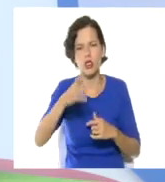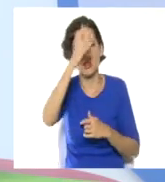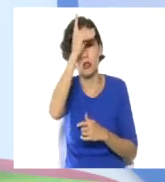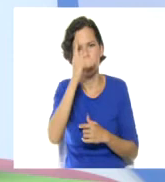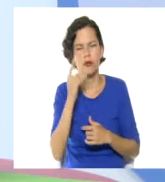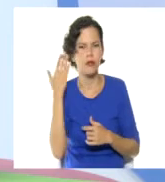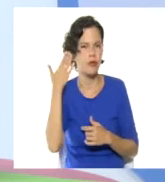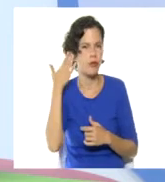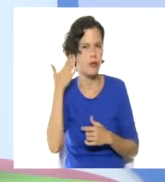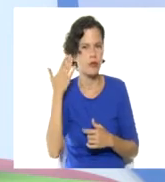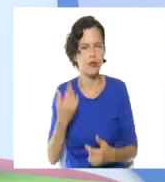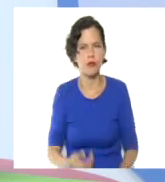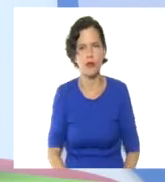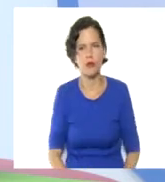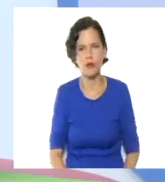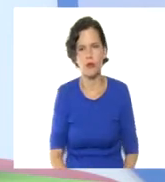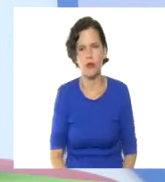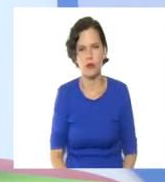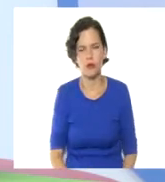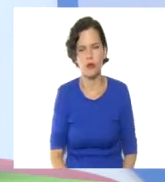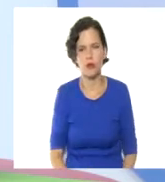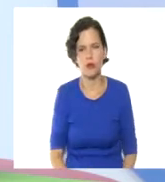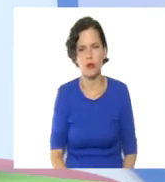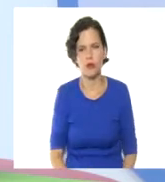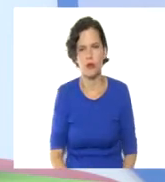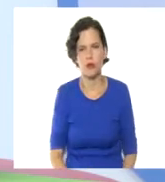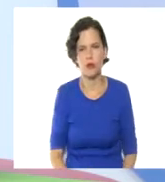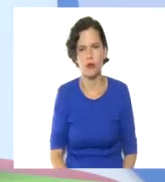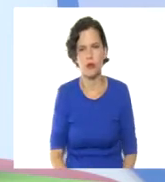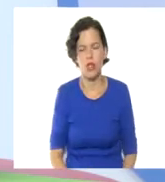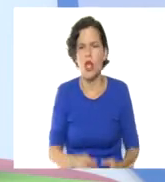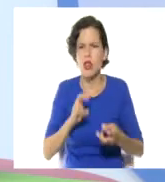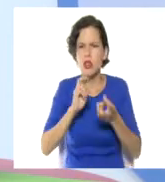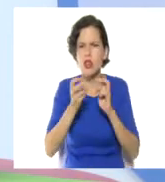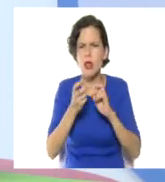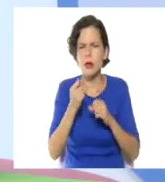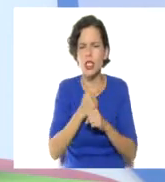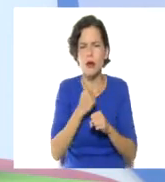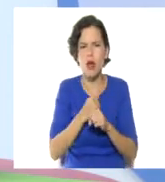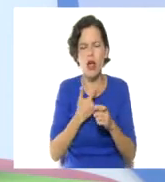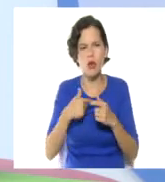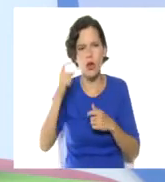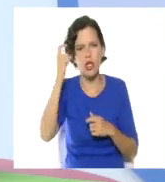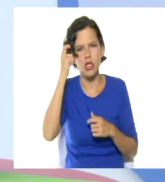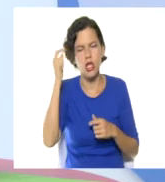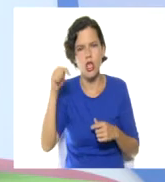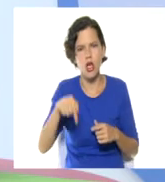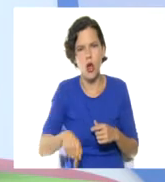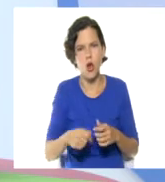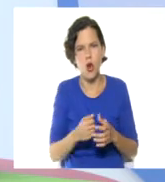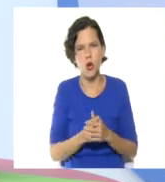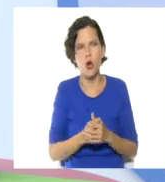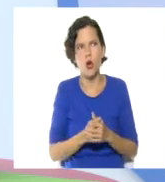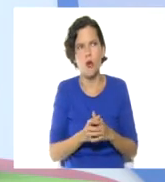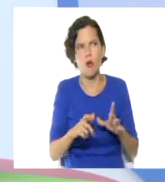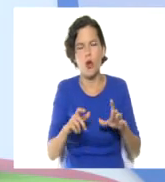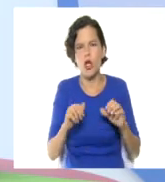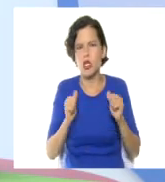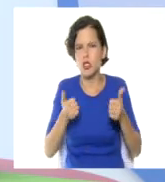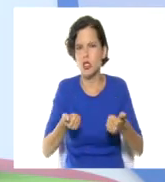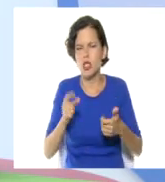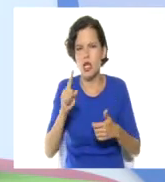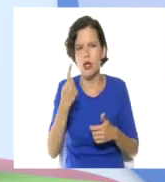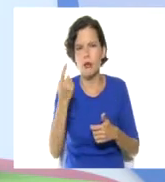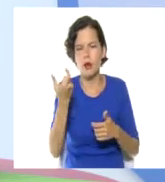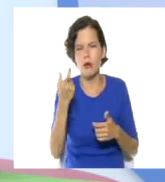deficiencias auditivas. Acerca del tema trabajado en el día de hoy por las docentes, tanto de inicial como primaria,